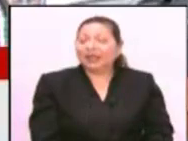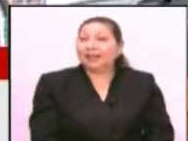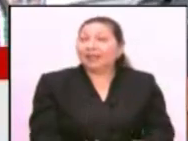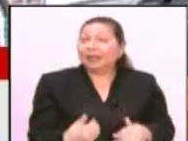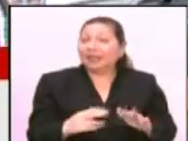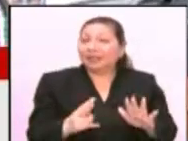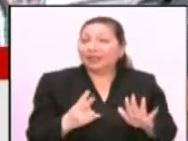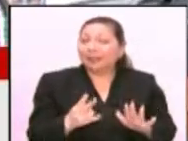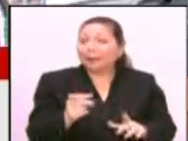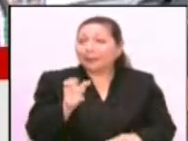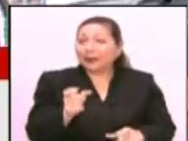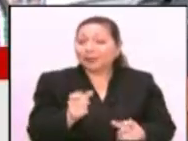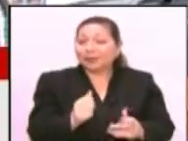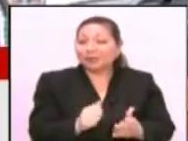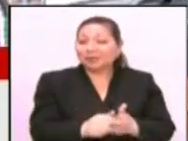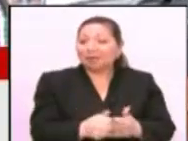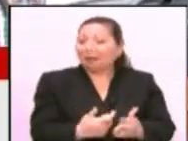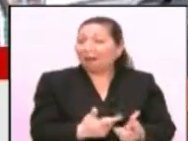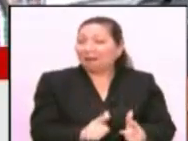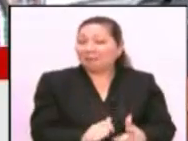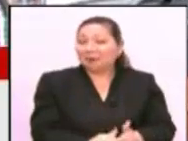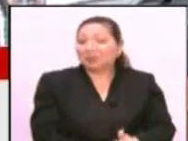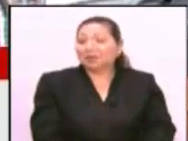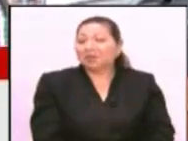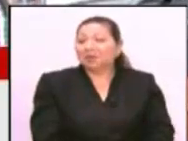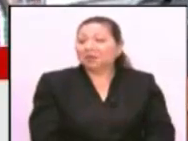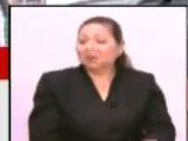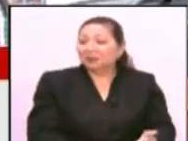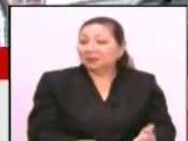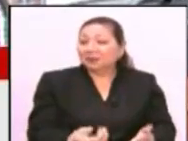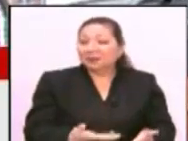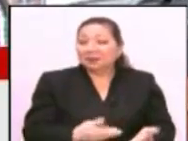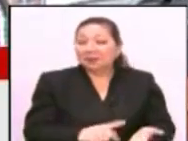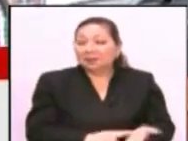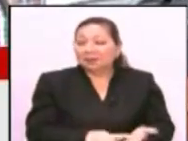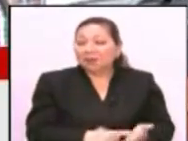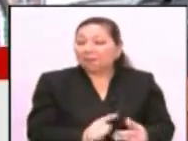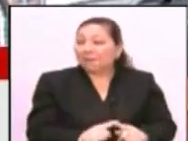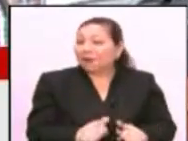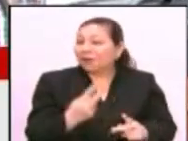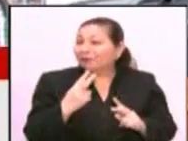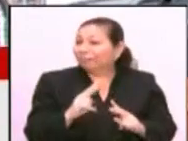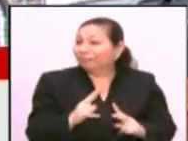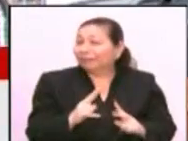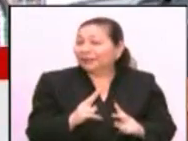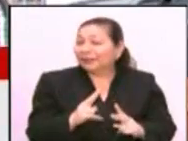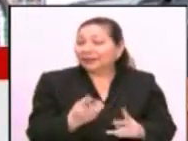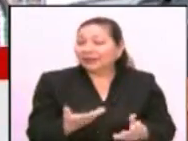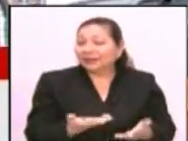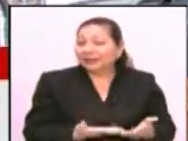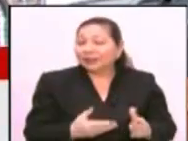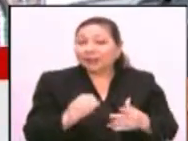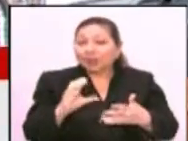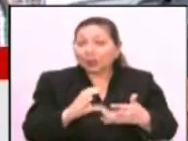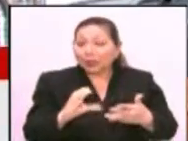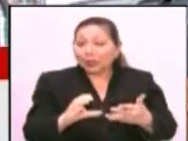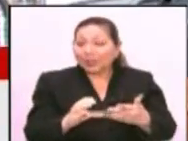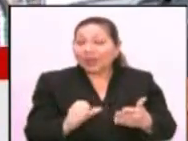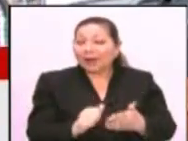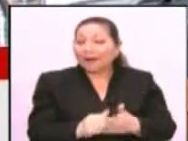Tenemos 17.000 personas que están en medio libre, que se dedican a firmar o pasar huella, pero la comunidad no ve. La pena dice en el Código Penal